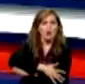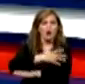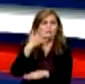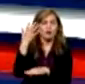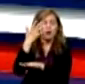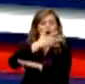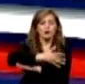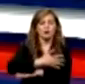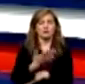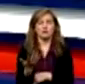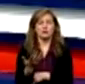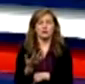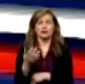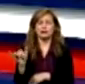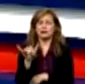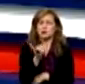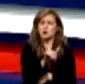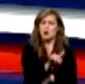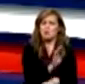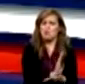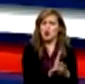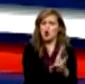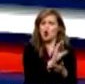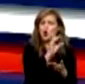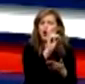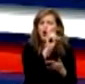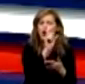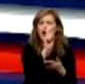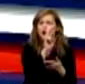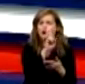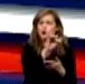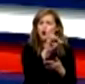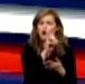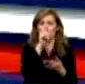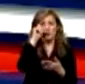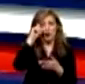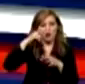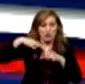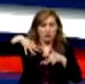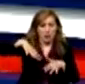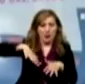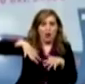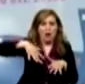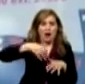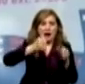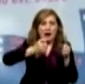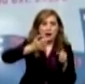emergencia parecida a lo que ocurrió en el barrio Osorio hace pocos días.